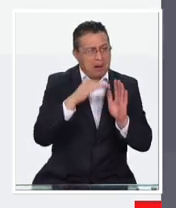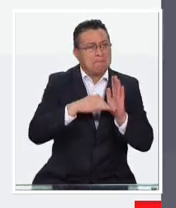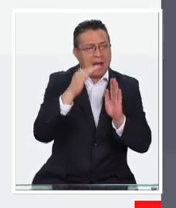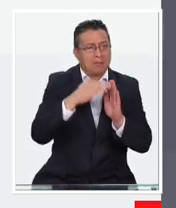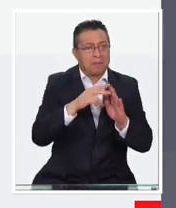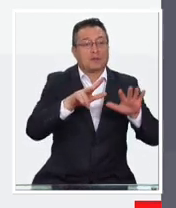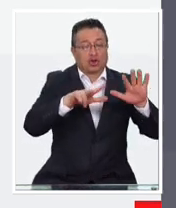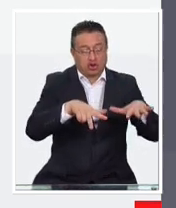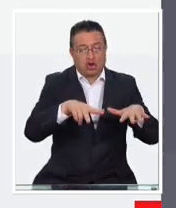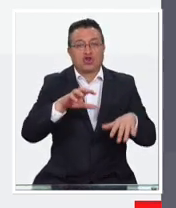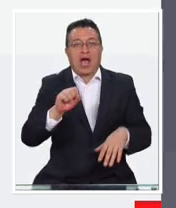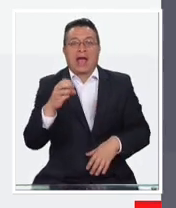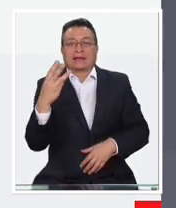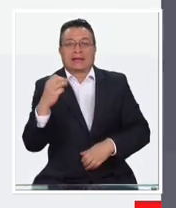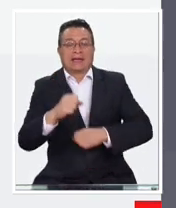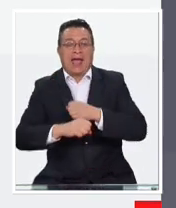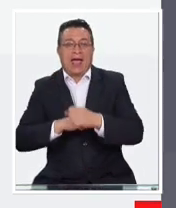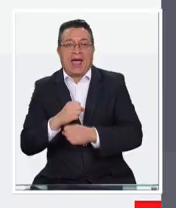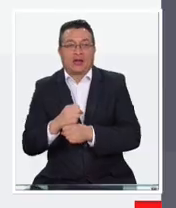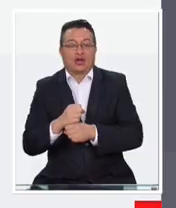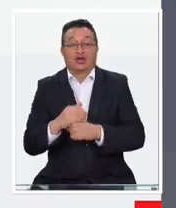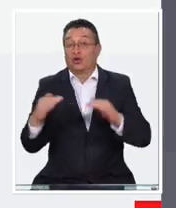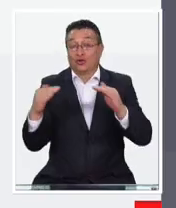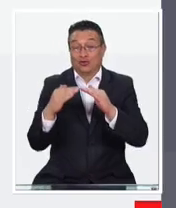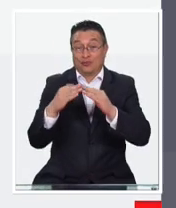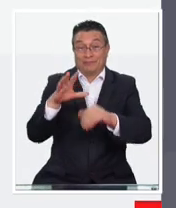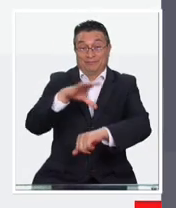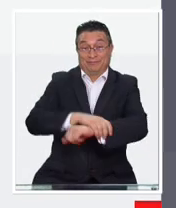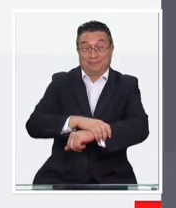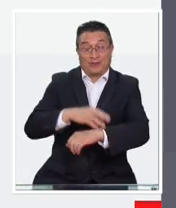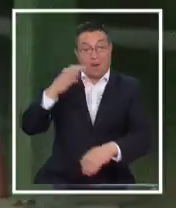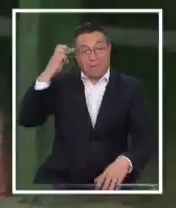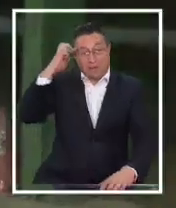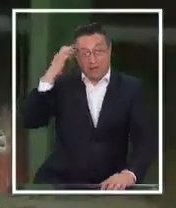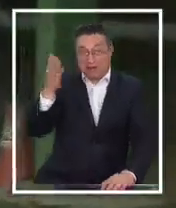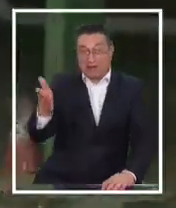entre 18 a 30 años, al igual que los detenidos en Providencia.